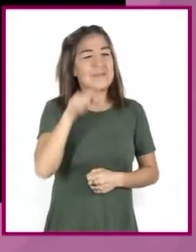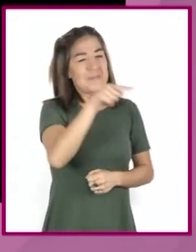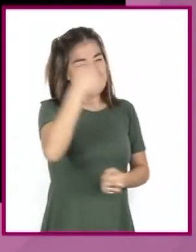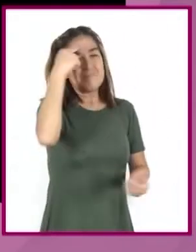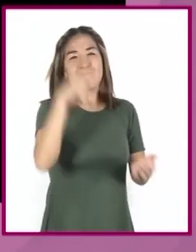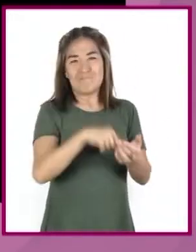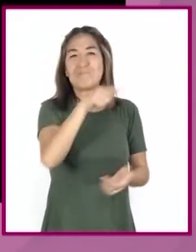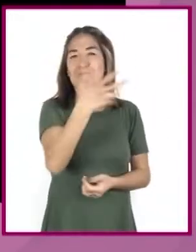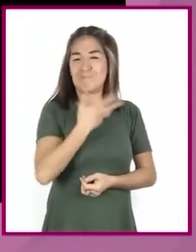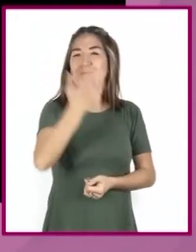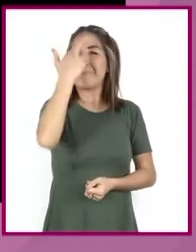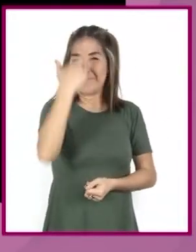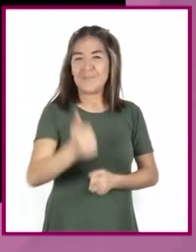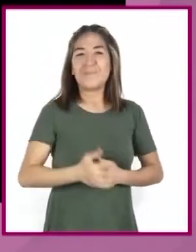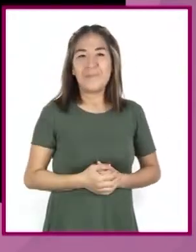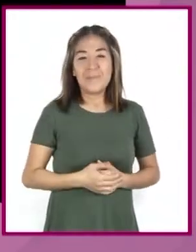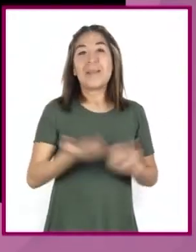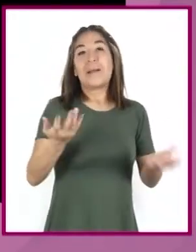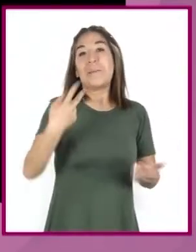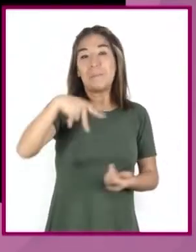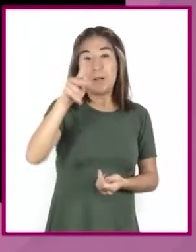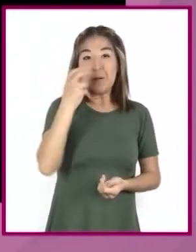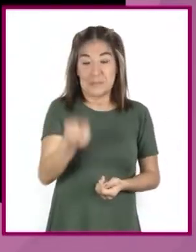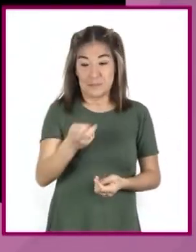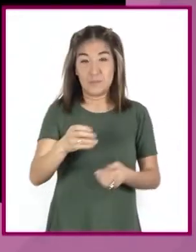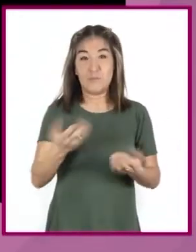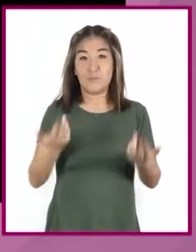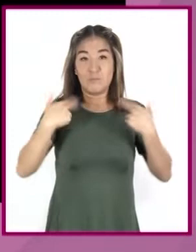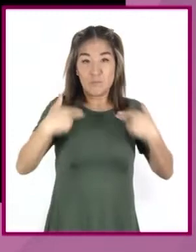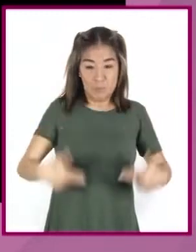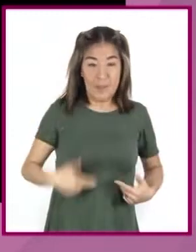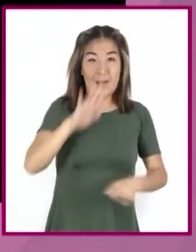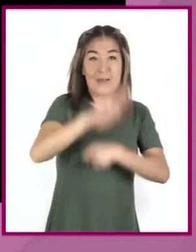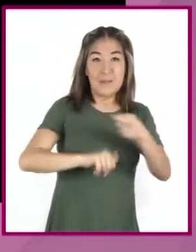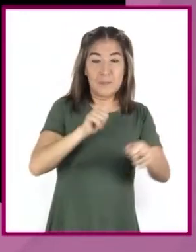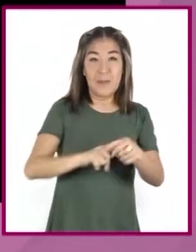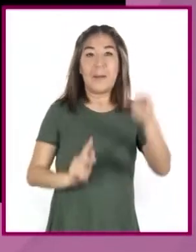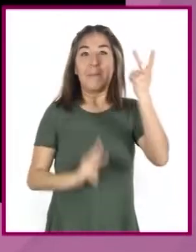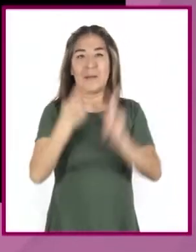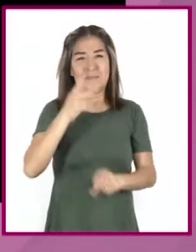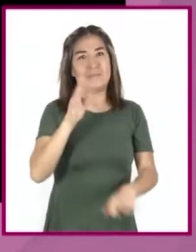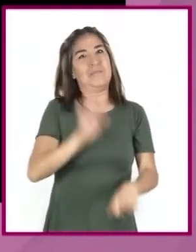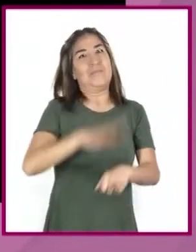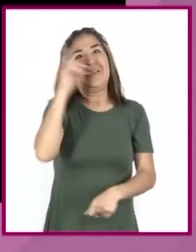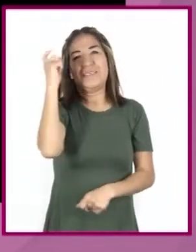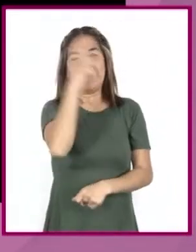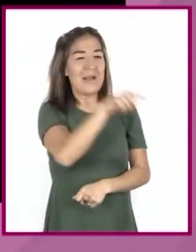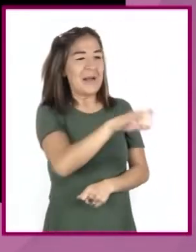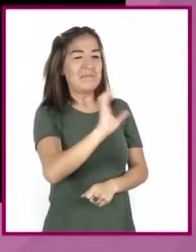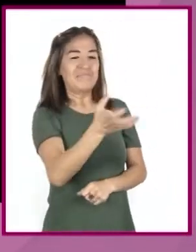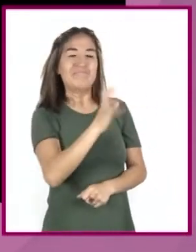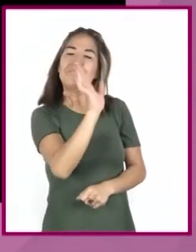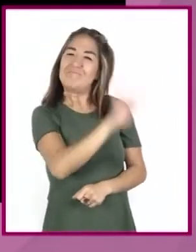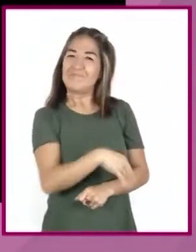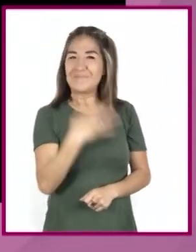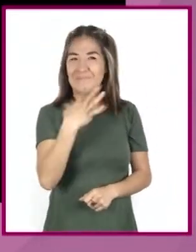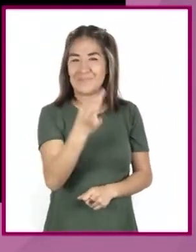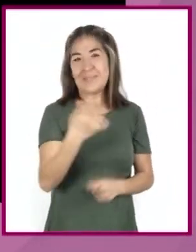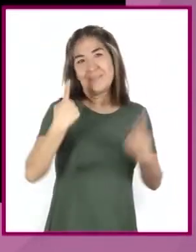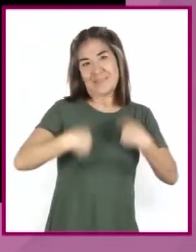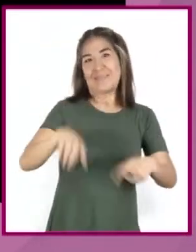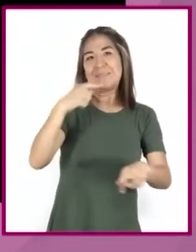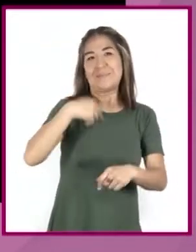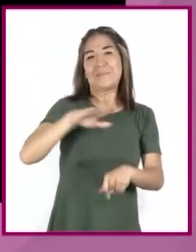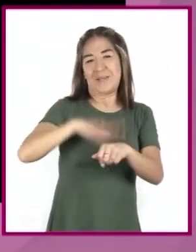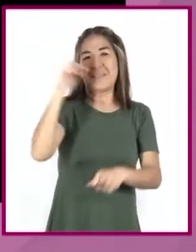razón. Sin embargo, los seres vivos somos mucho más complejos que una lavadora, ¿no creen? Es cierto. En